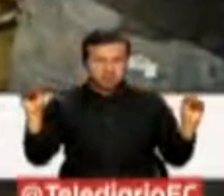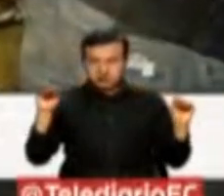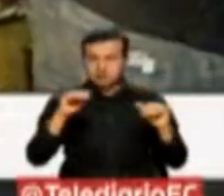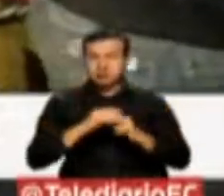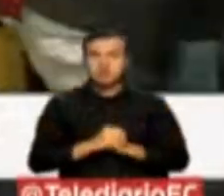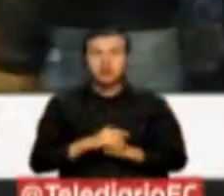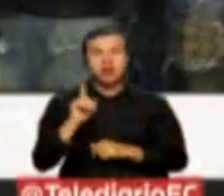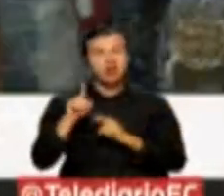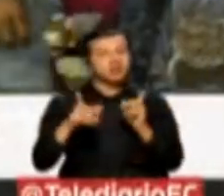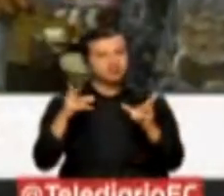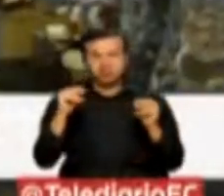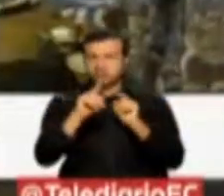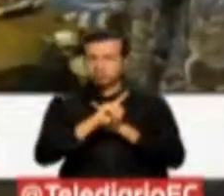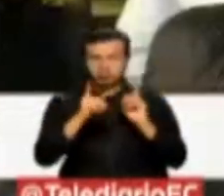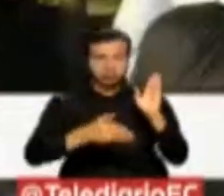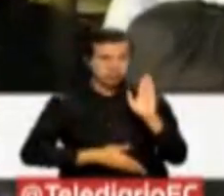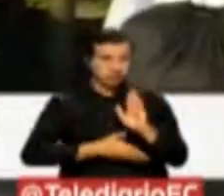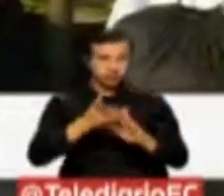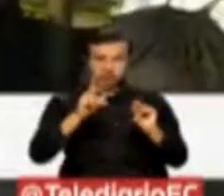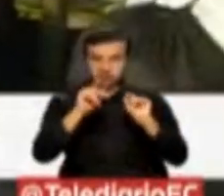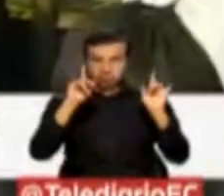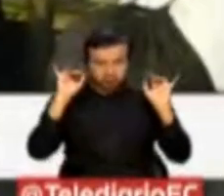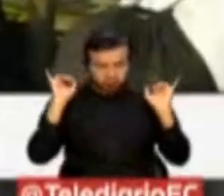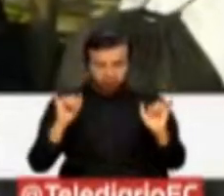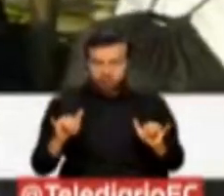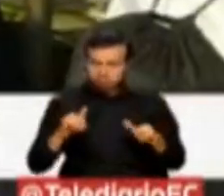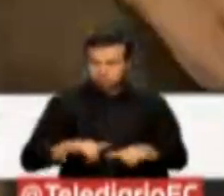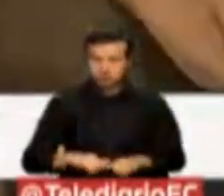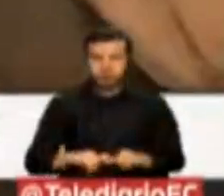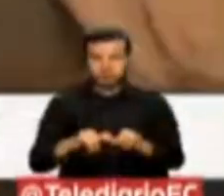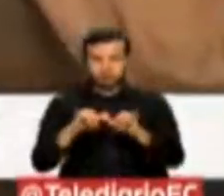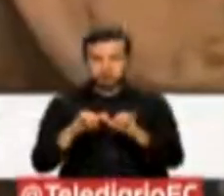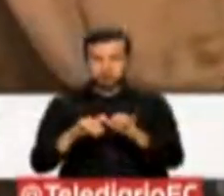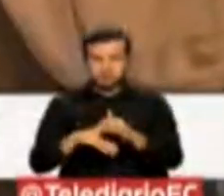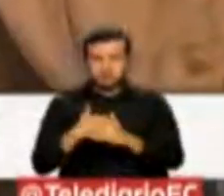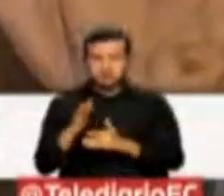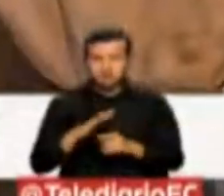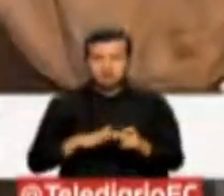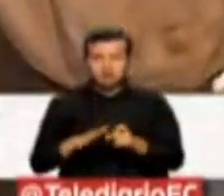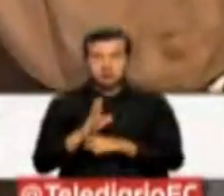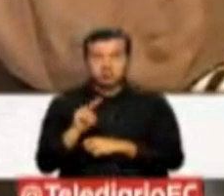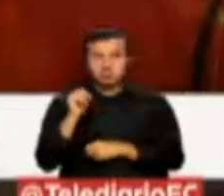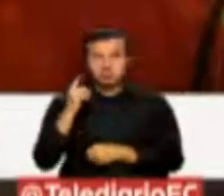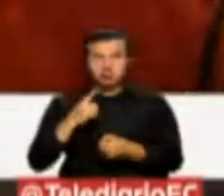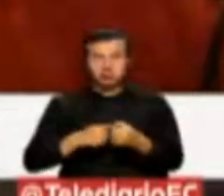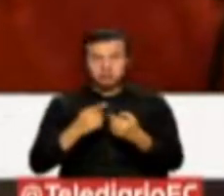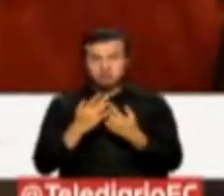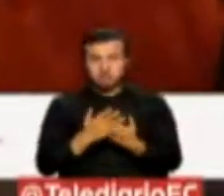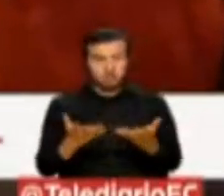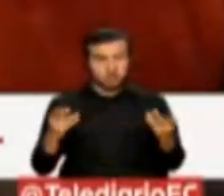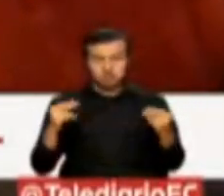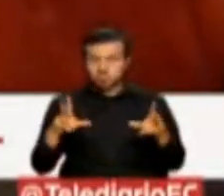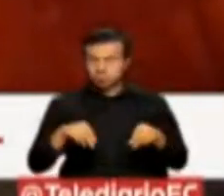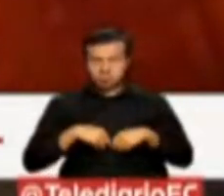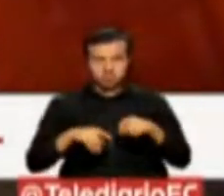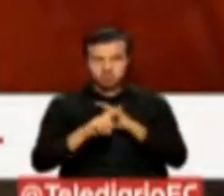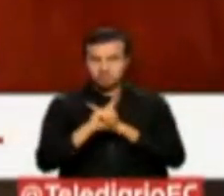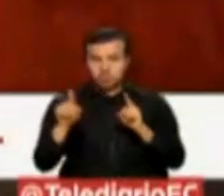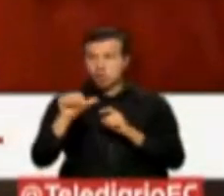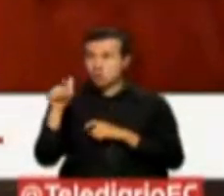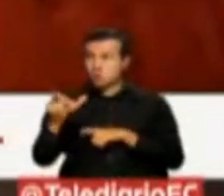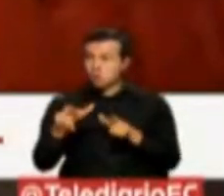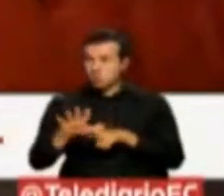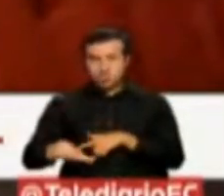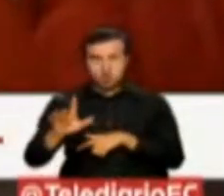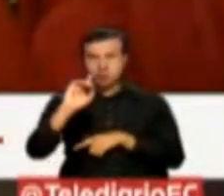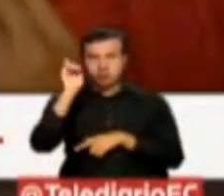también hubo quienes no quisieron salir del campamento improvisado en los exteriores de la terminal de Carcelén en el norte de Quito. Nosotros no queremos irnos para un sitio,